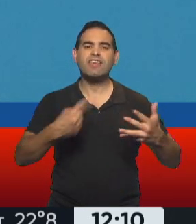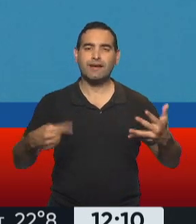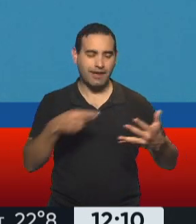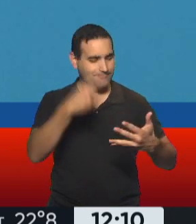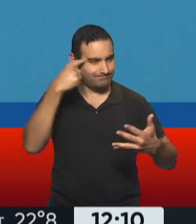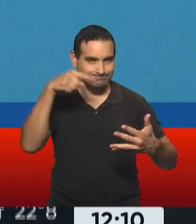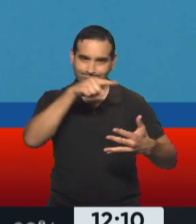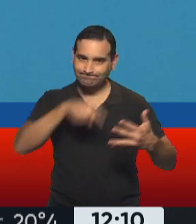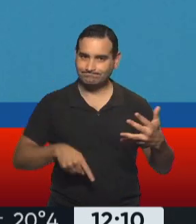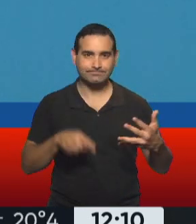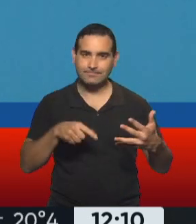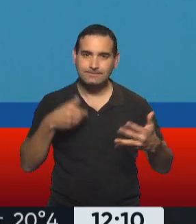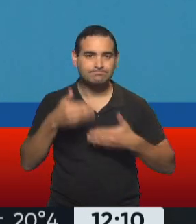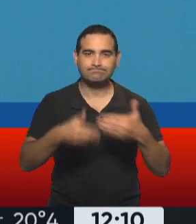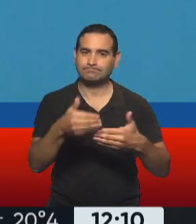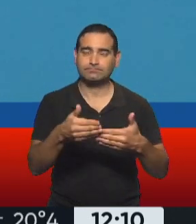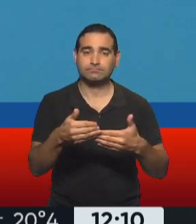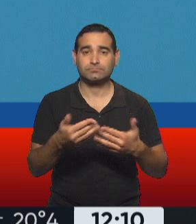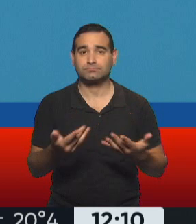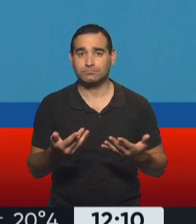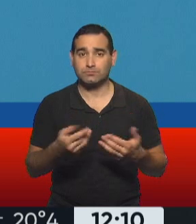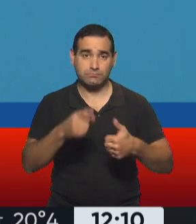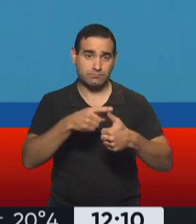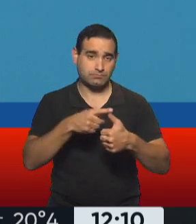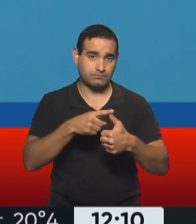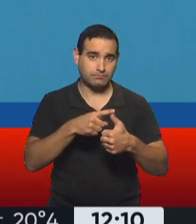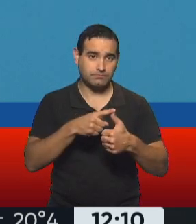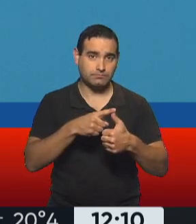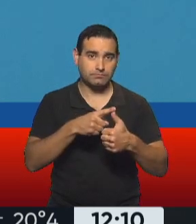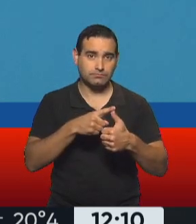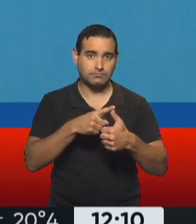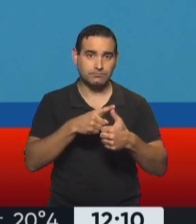hacia dónde quiere avanzar. Primero, con una